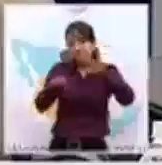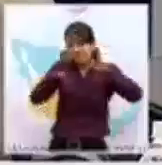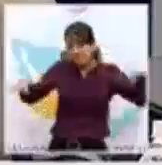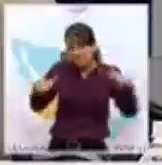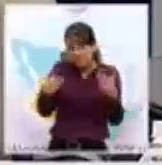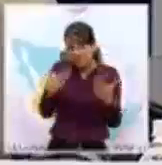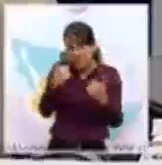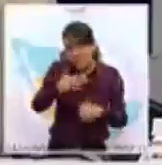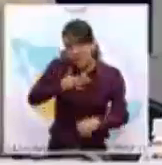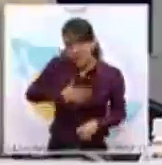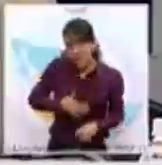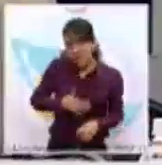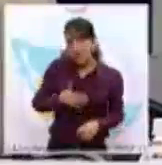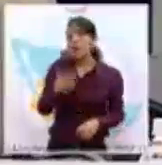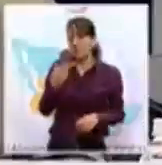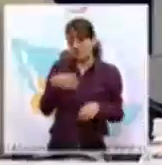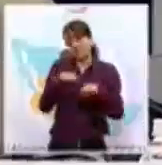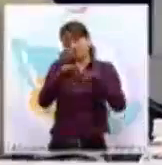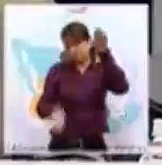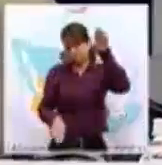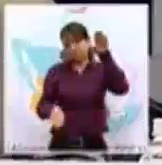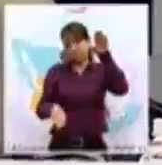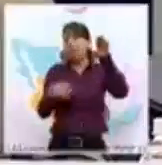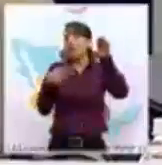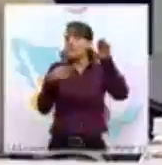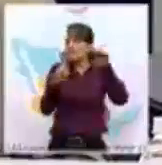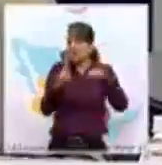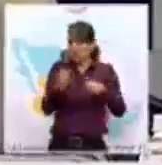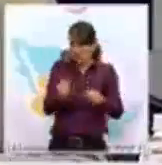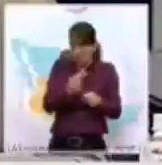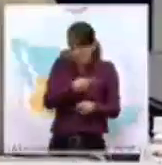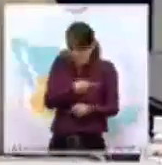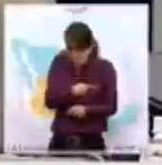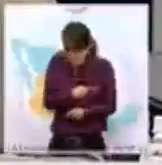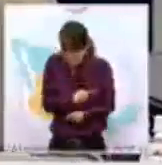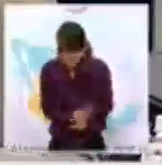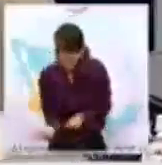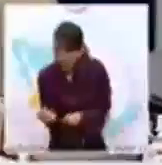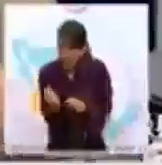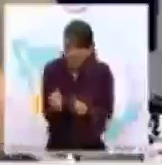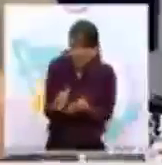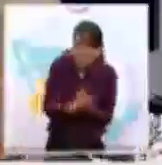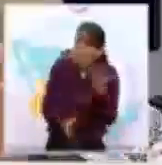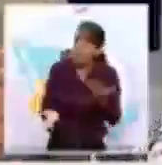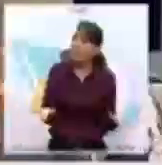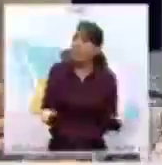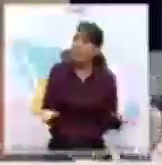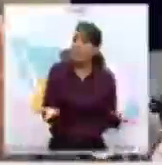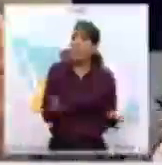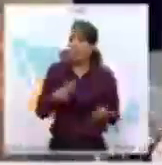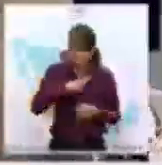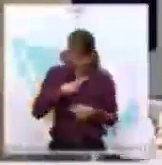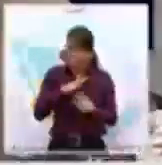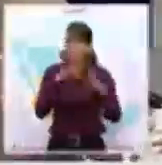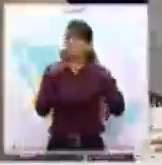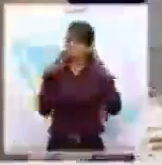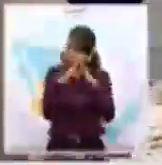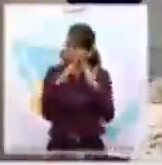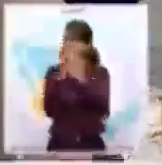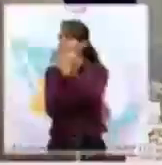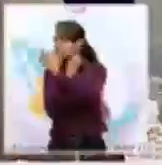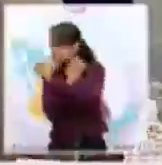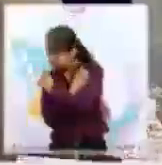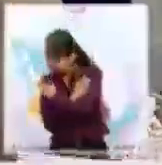empobrecedor. En términos prácticamente de todos los indicadores que tenemos, salud, educación, alimentación, vivienda, si ustedes ven, ahí se